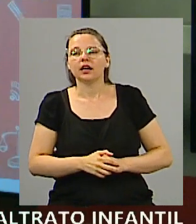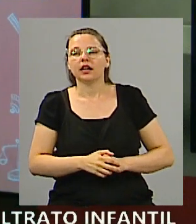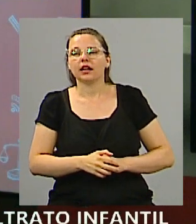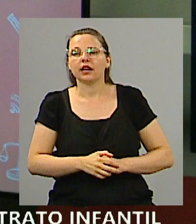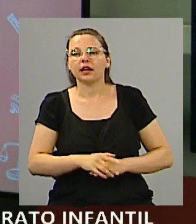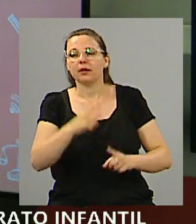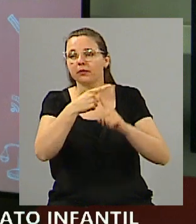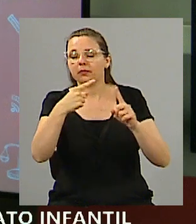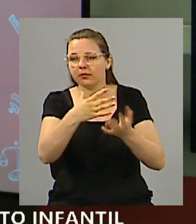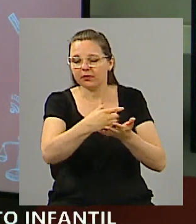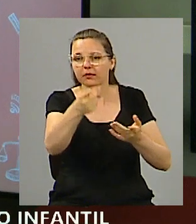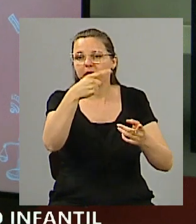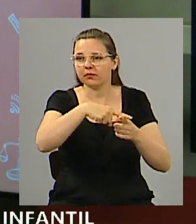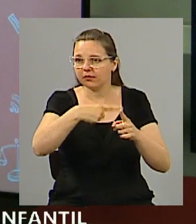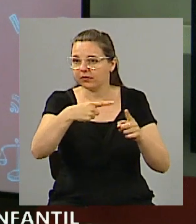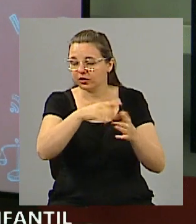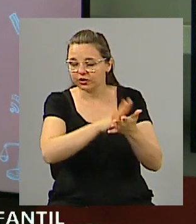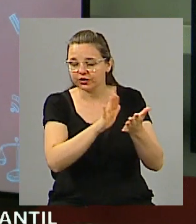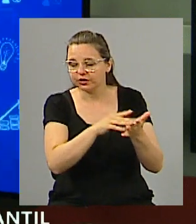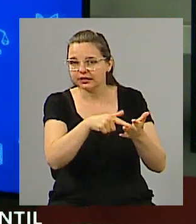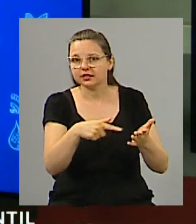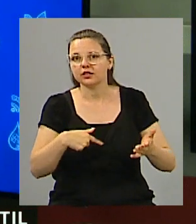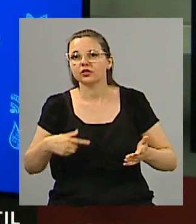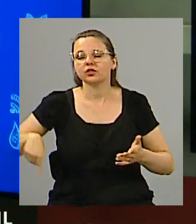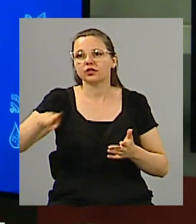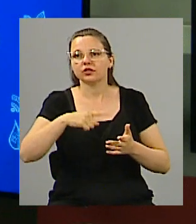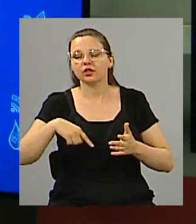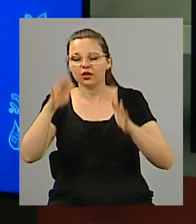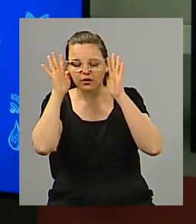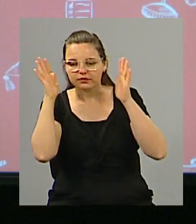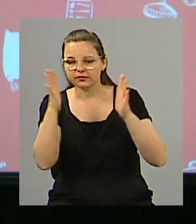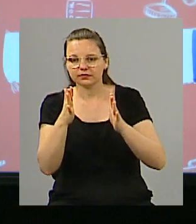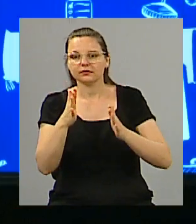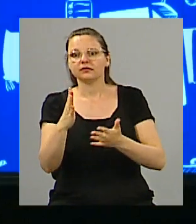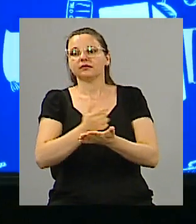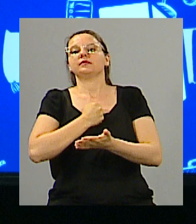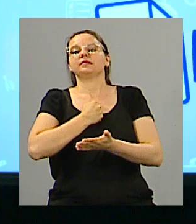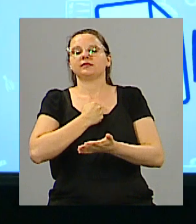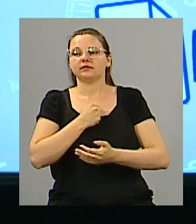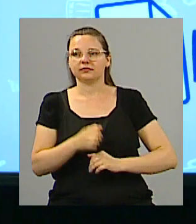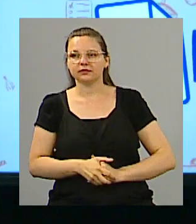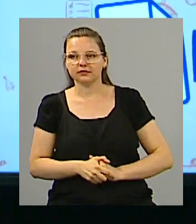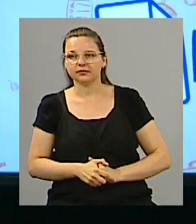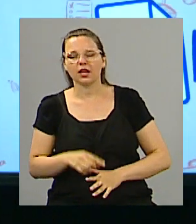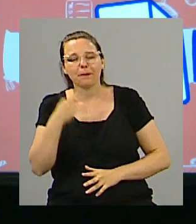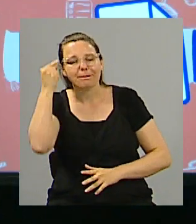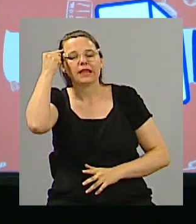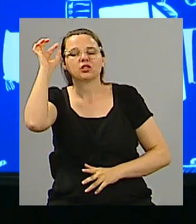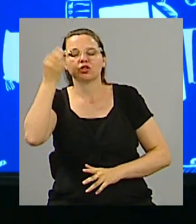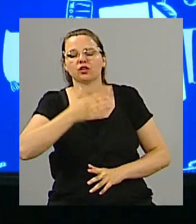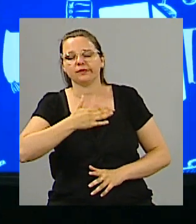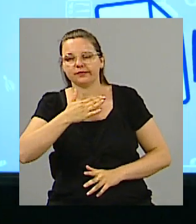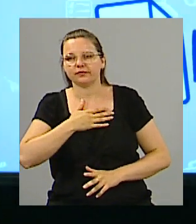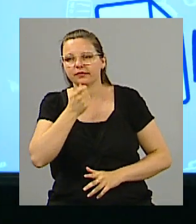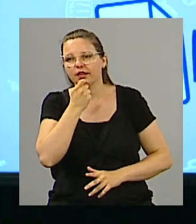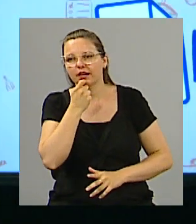que también hay una cuestión que nosotros tenemos que empezar a manejar de otra manera. Sí, yo creo que el solo hecho de